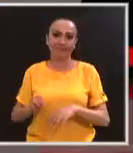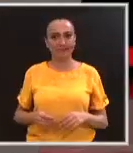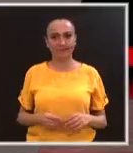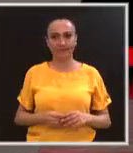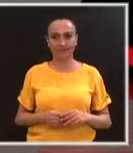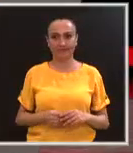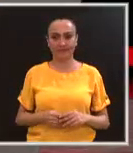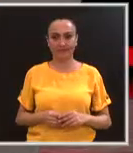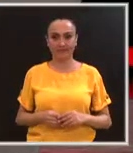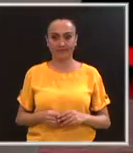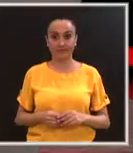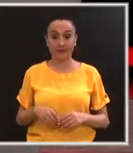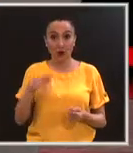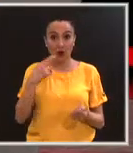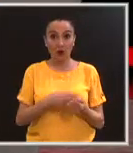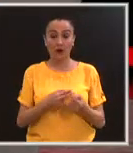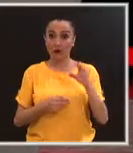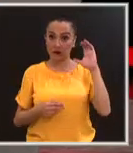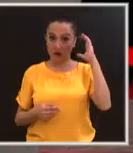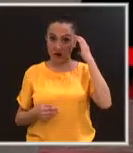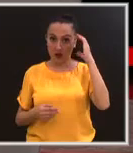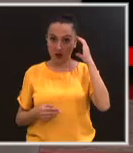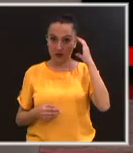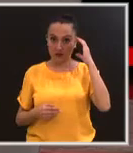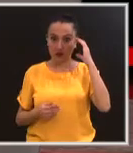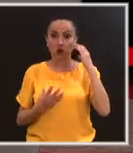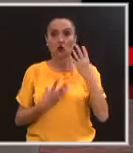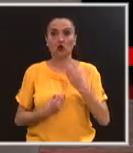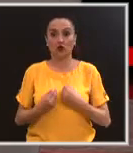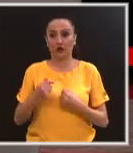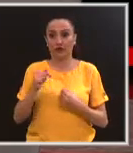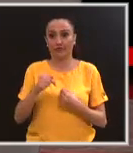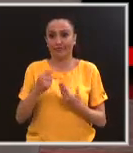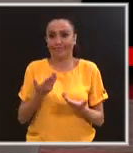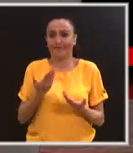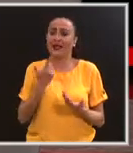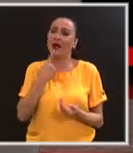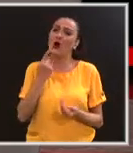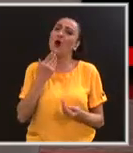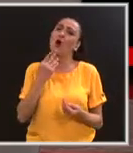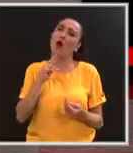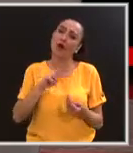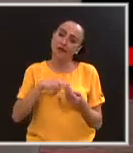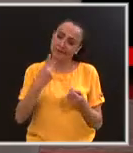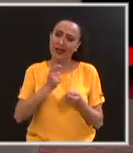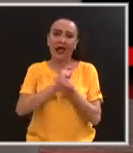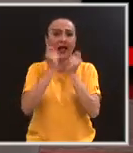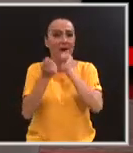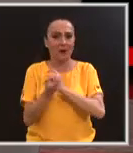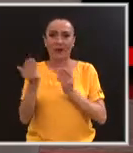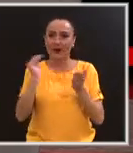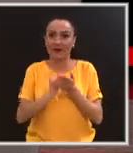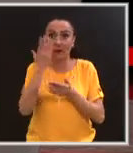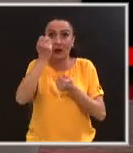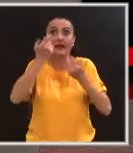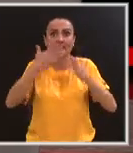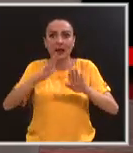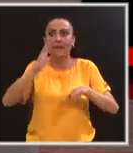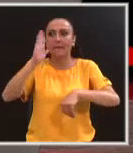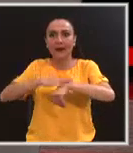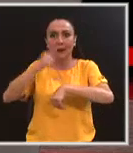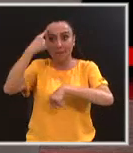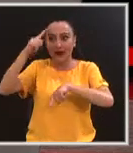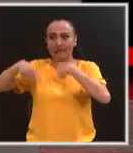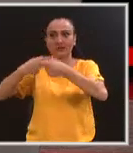ataque el hospital de Cartago sufrió hoy un nuevo revés a pesar de que ya estaba adjudicado para su